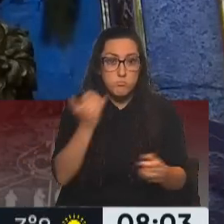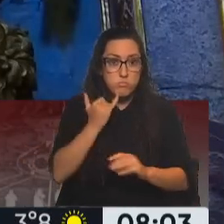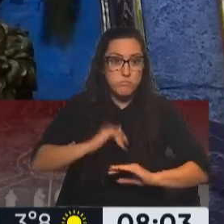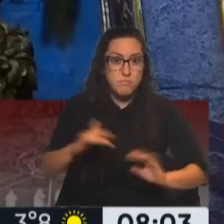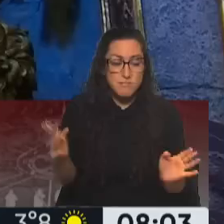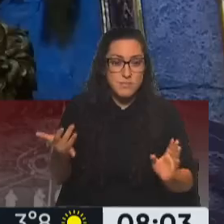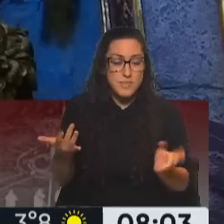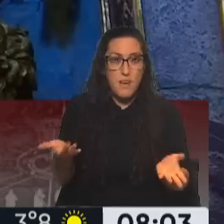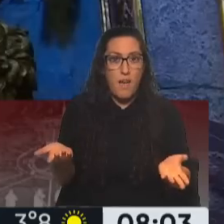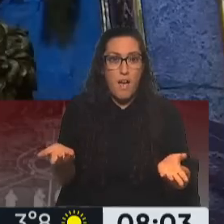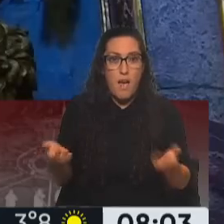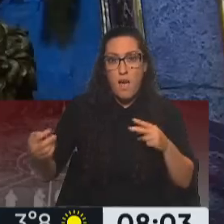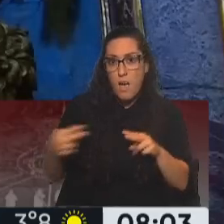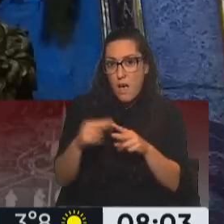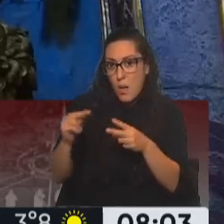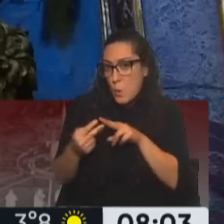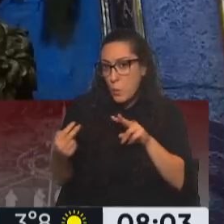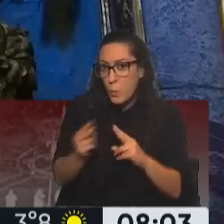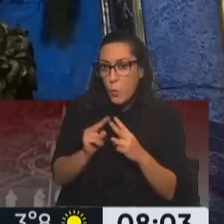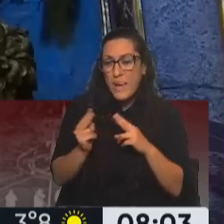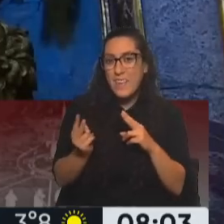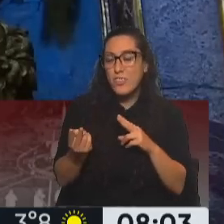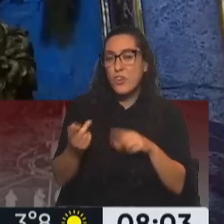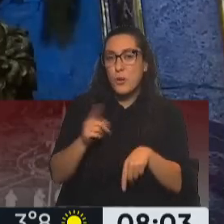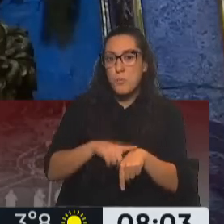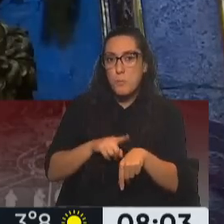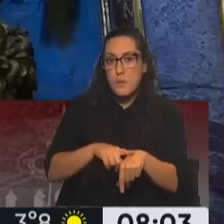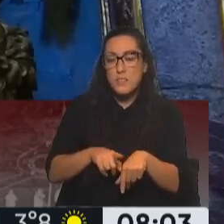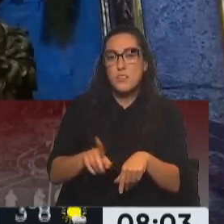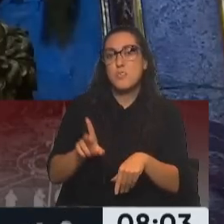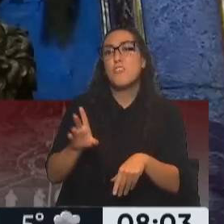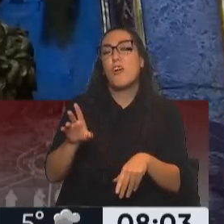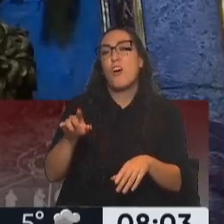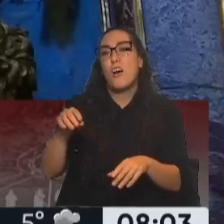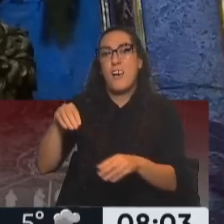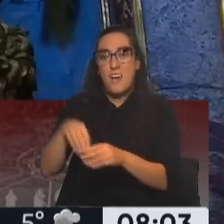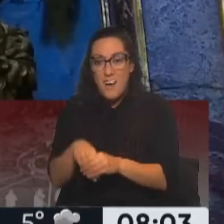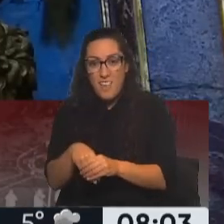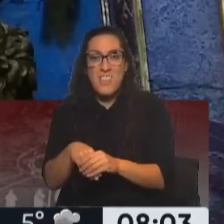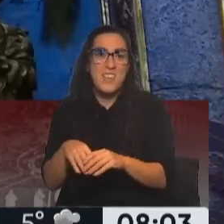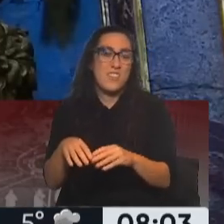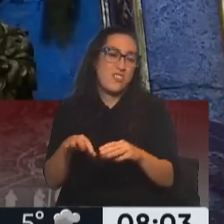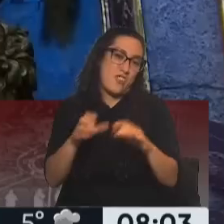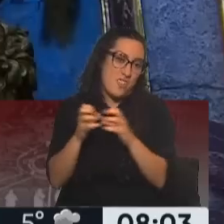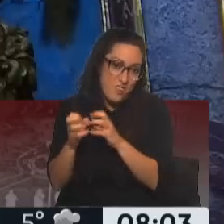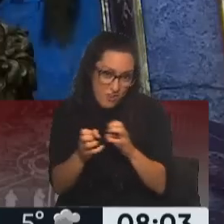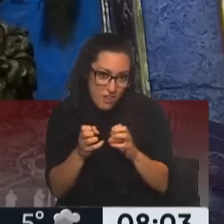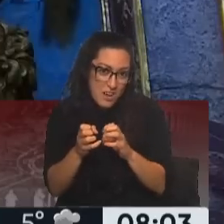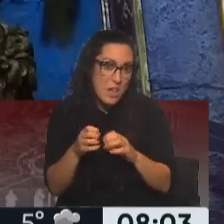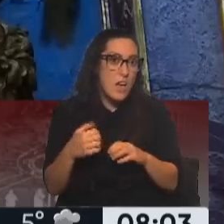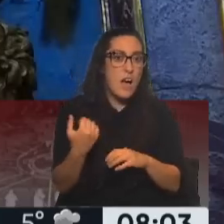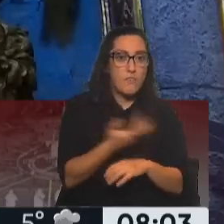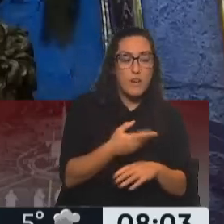así, parido un desencuentro adentro del cónclave y un desencuentro a nivel político. Es